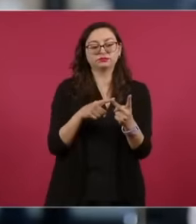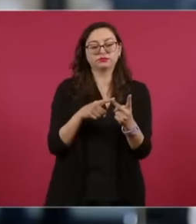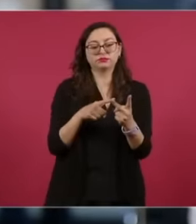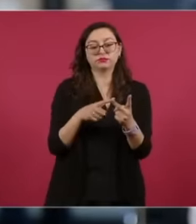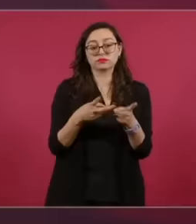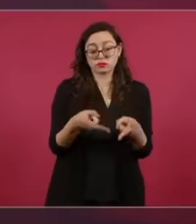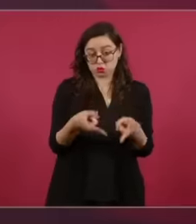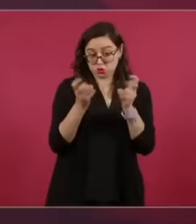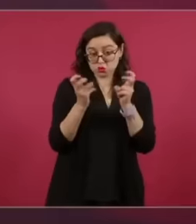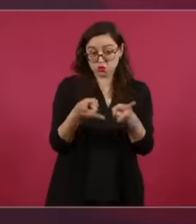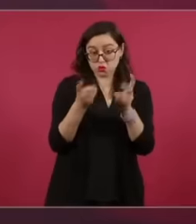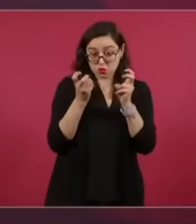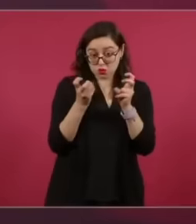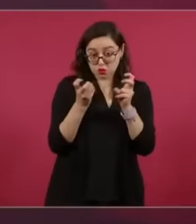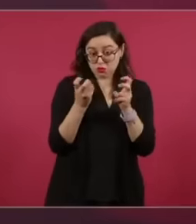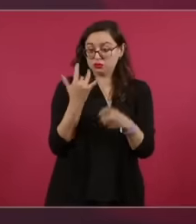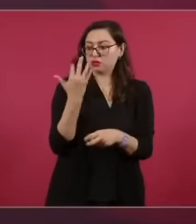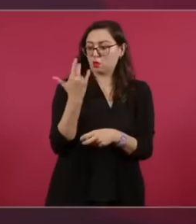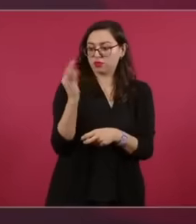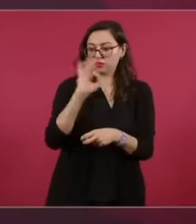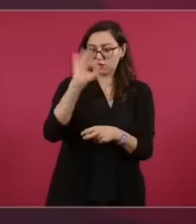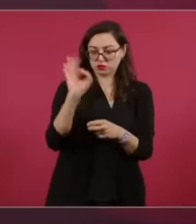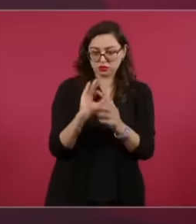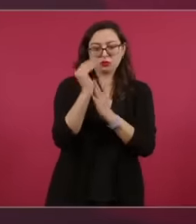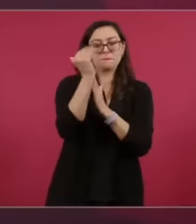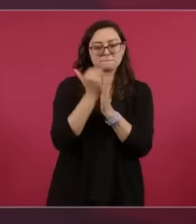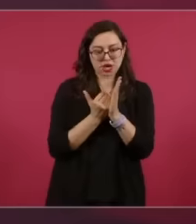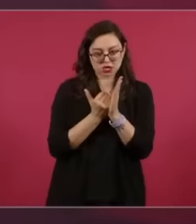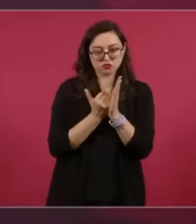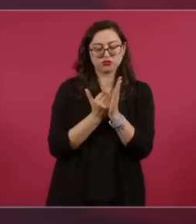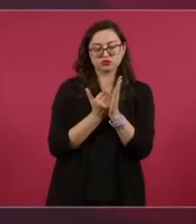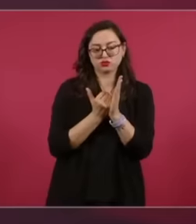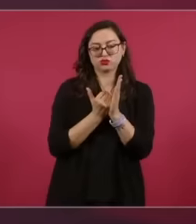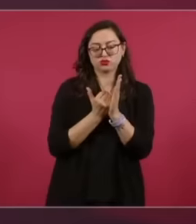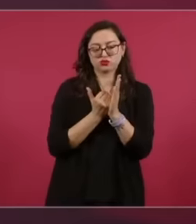Los robos en un 50%.